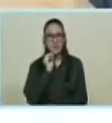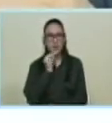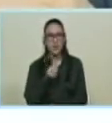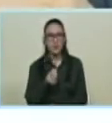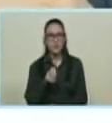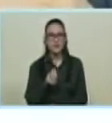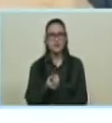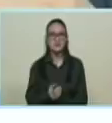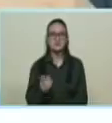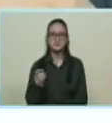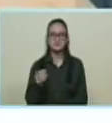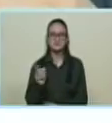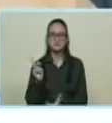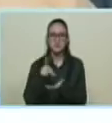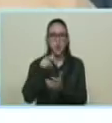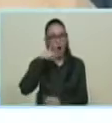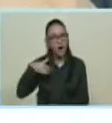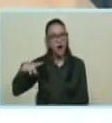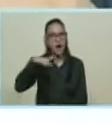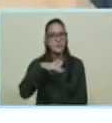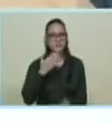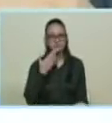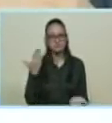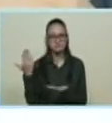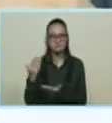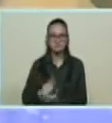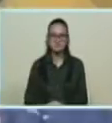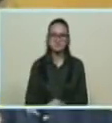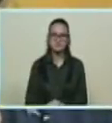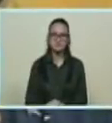Juvenil Vuelta al Campo. Adelante, Luis.